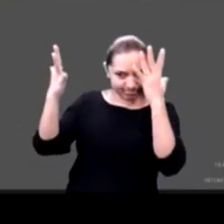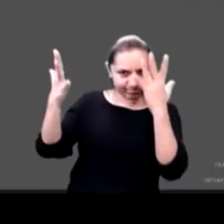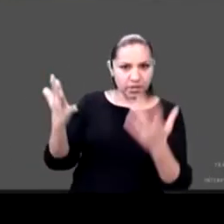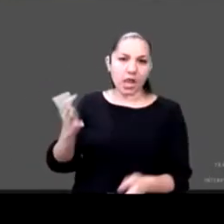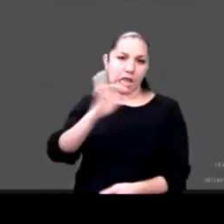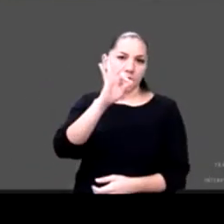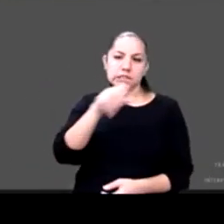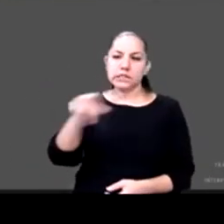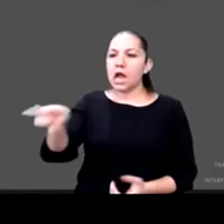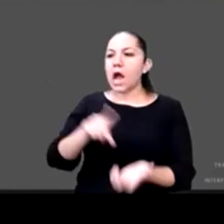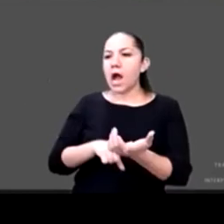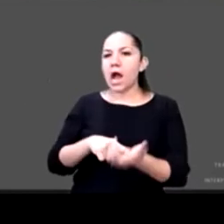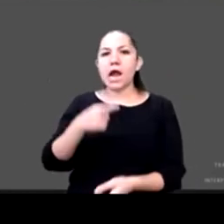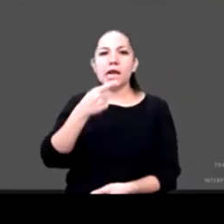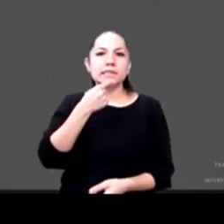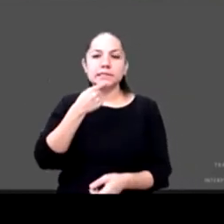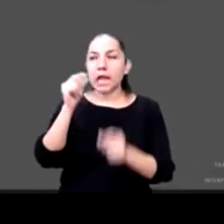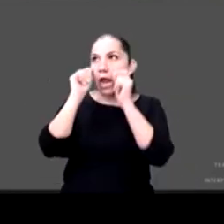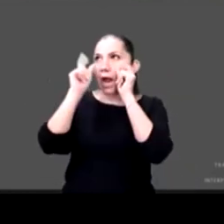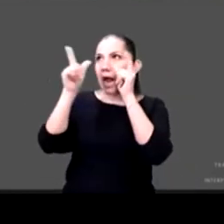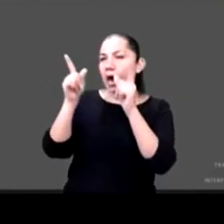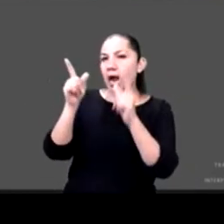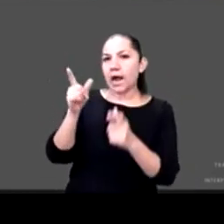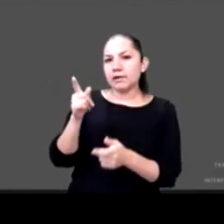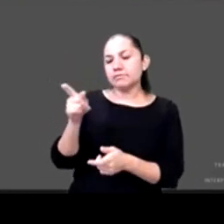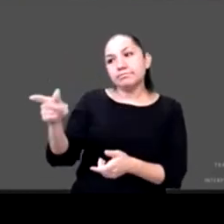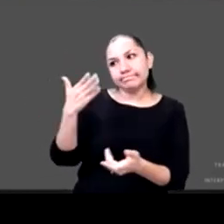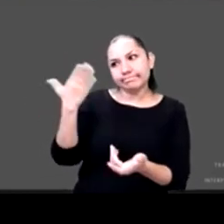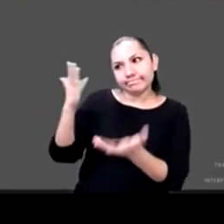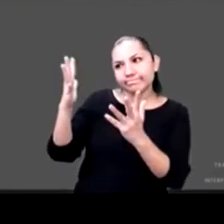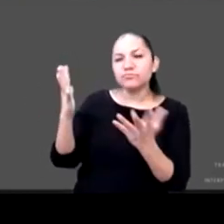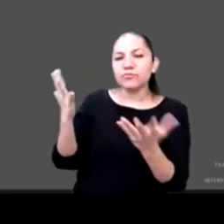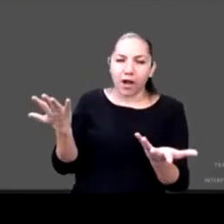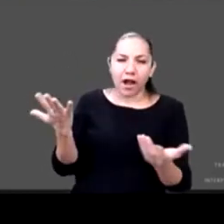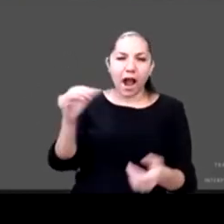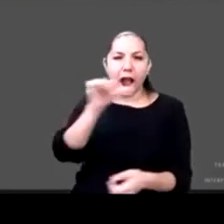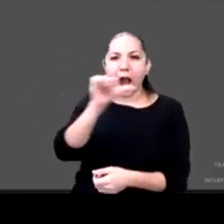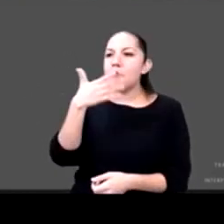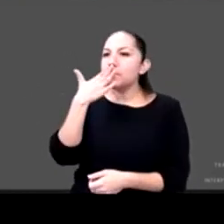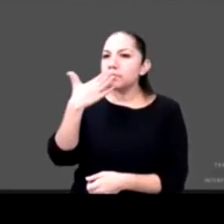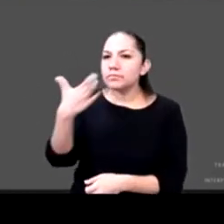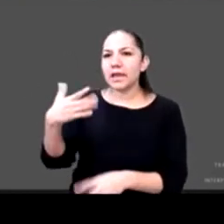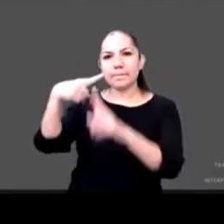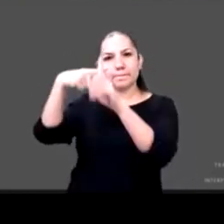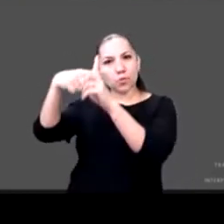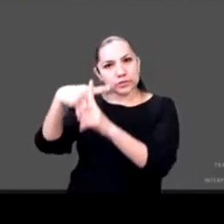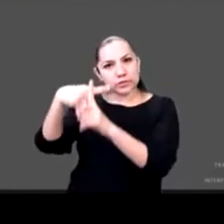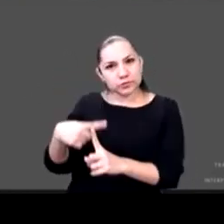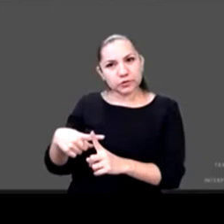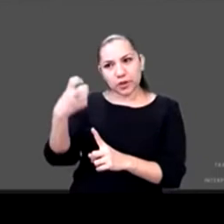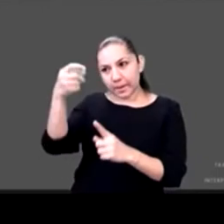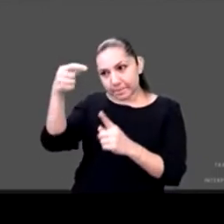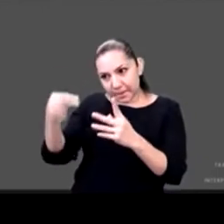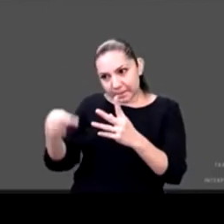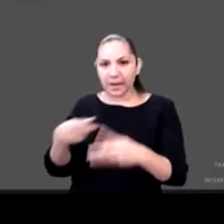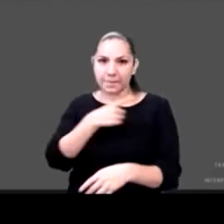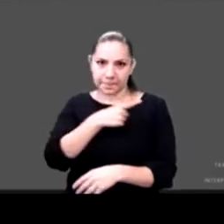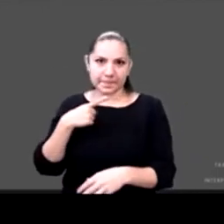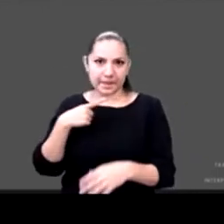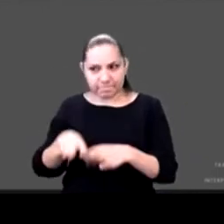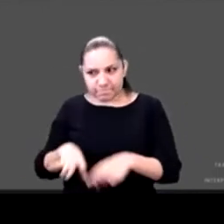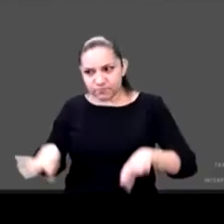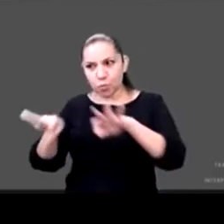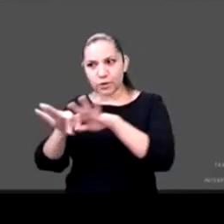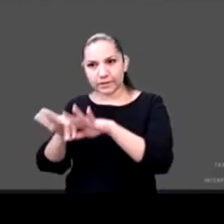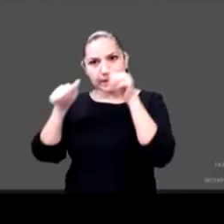sí reafirmar más que nunca en estos tiempos las cuestiones positivas y estar cerca y estar atentos. Paco, yo no sé